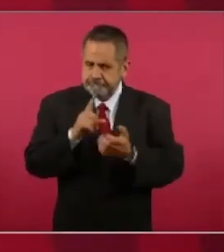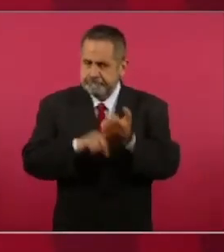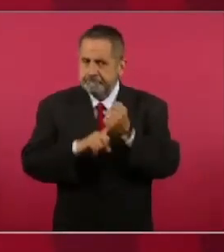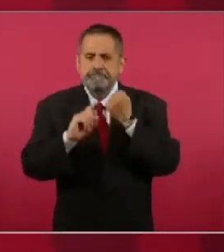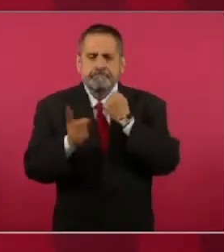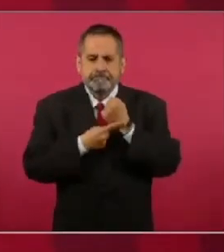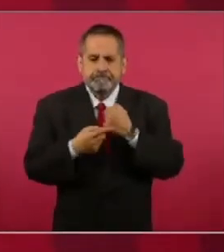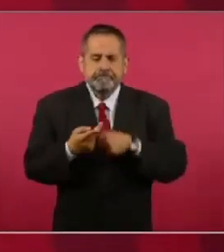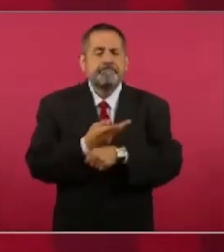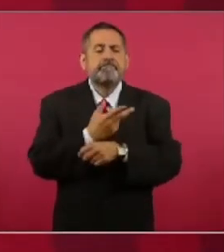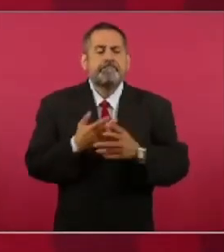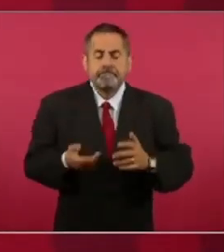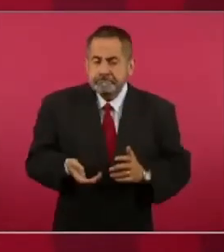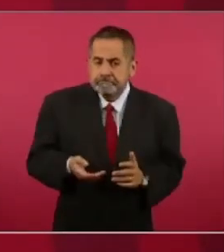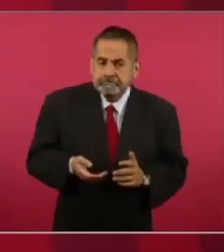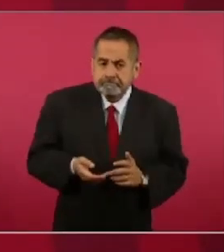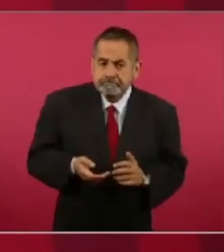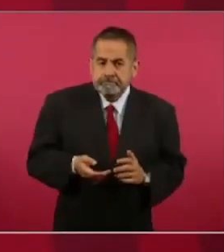si no